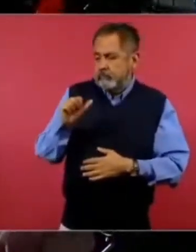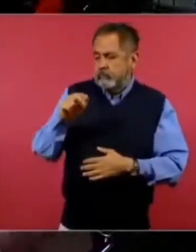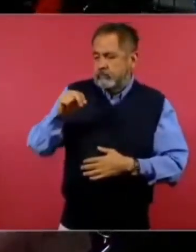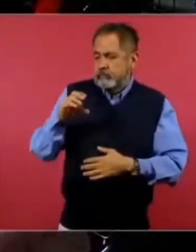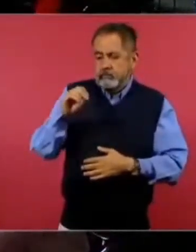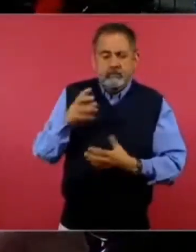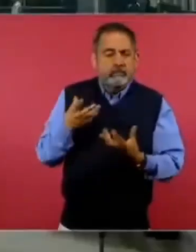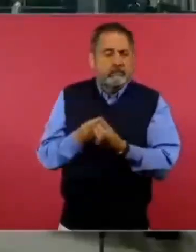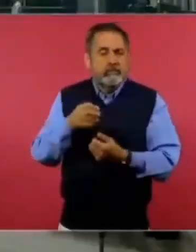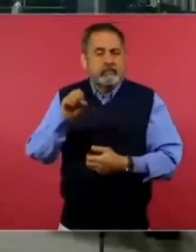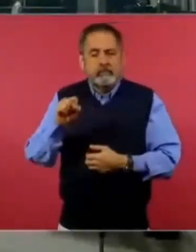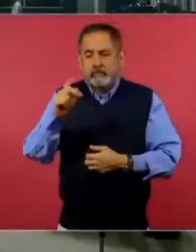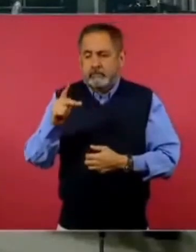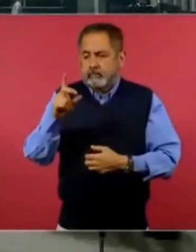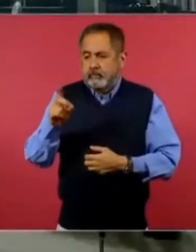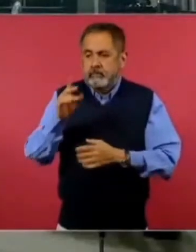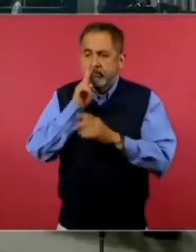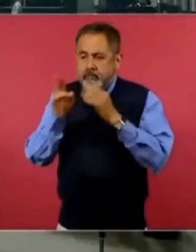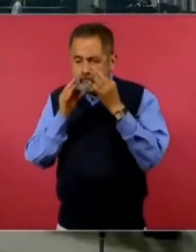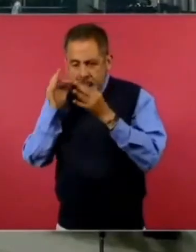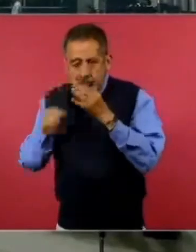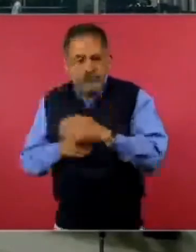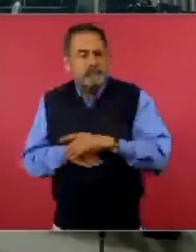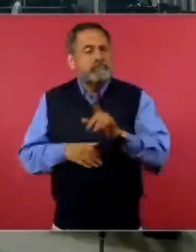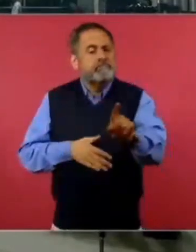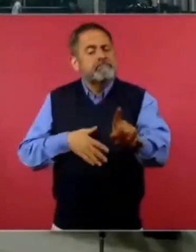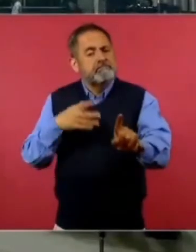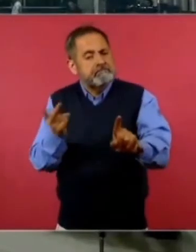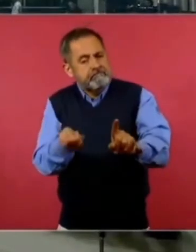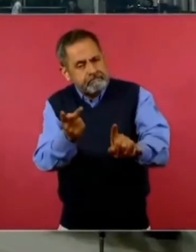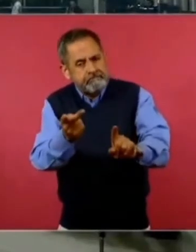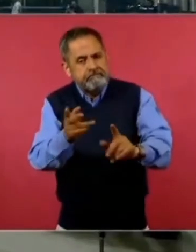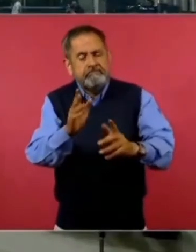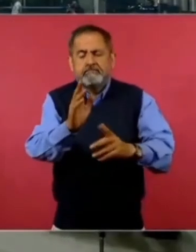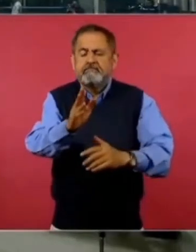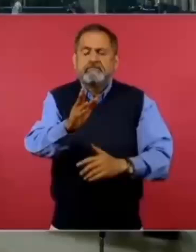Noticias. Tengo una pregunta. El